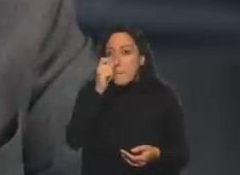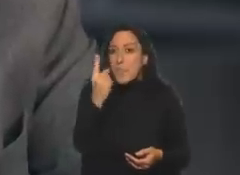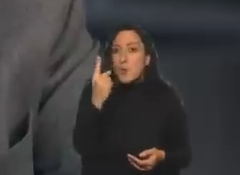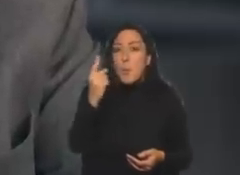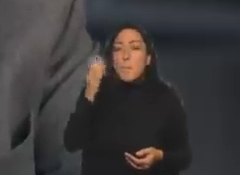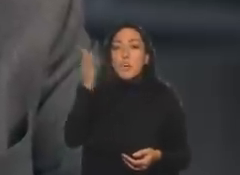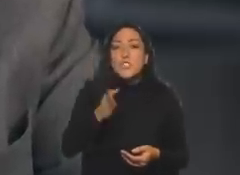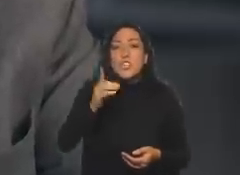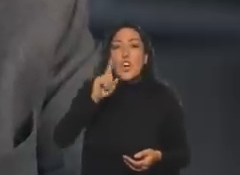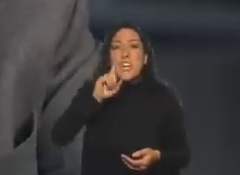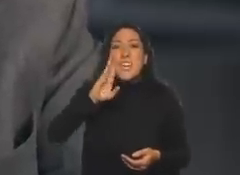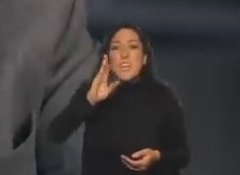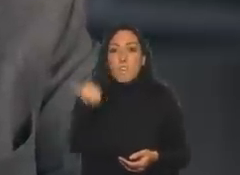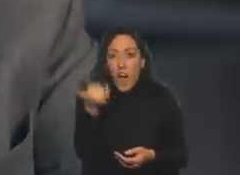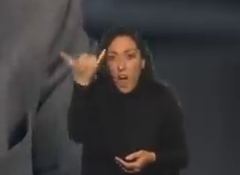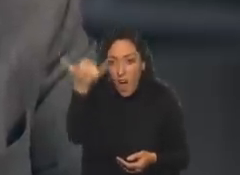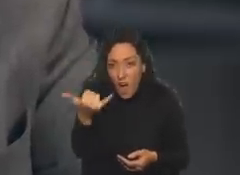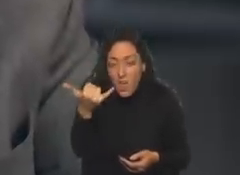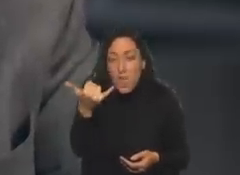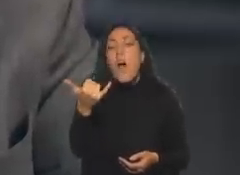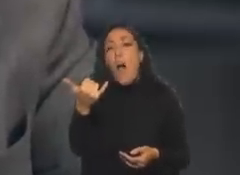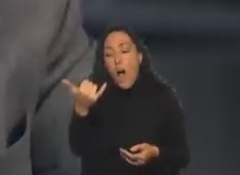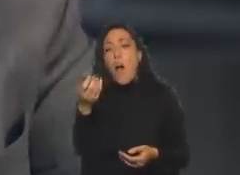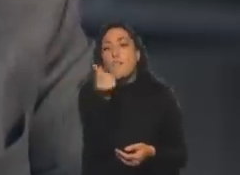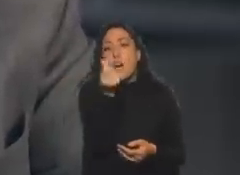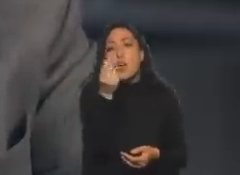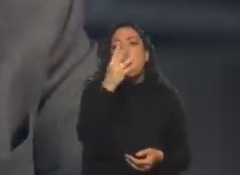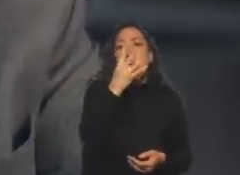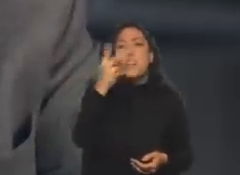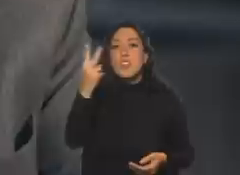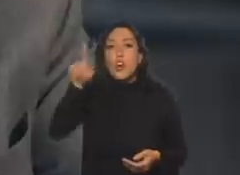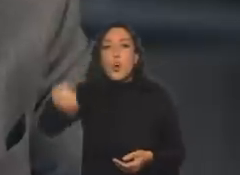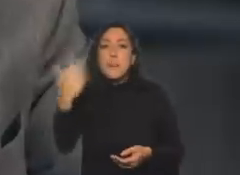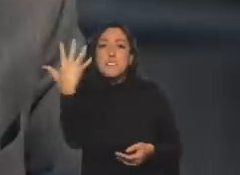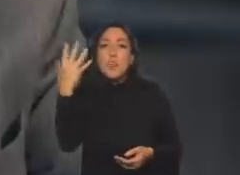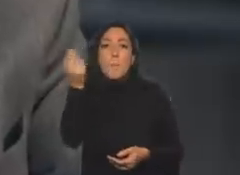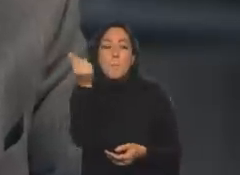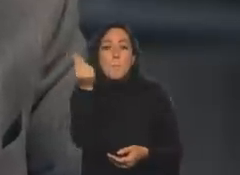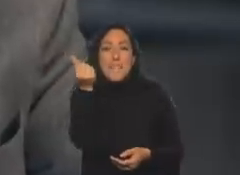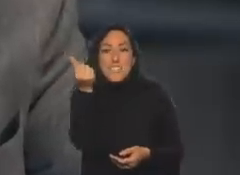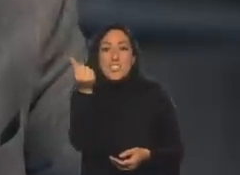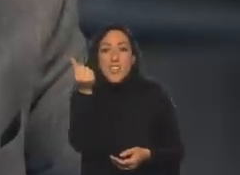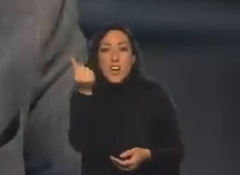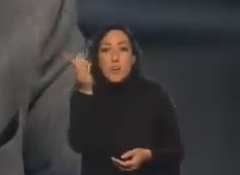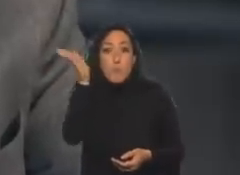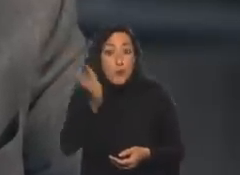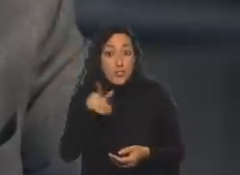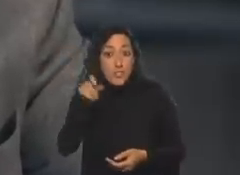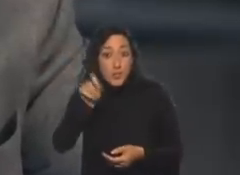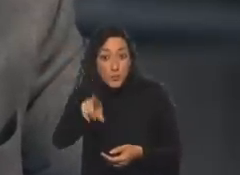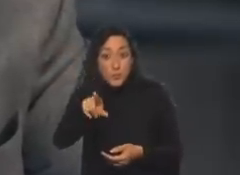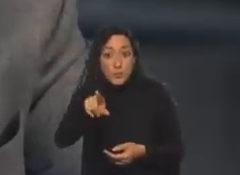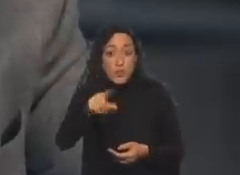IVA, es ese valor, el 42,5% del precio que está comprando, que